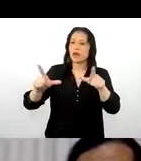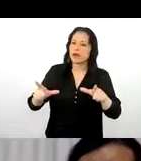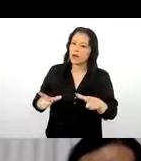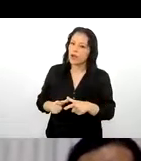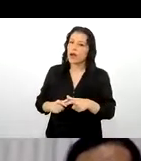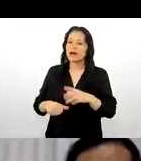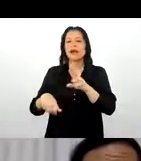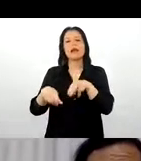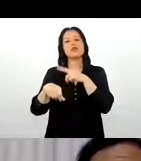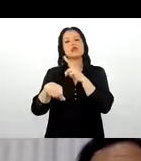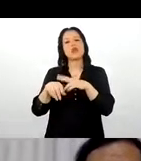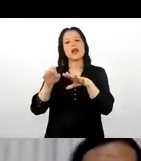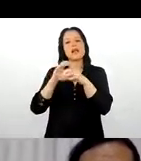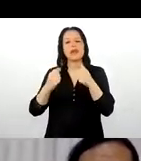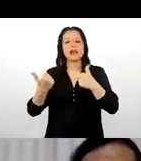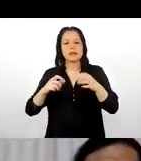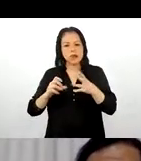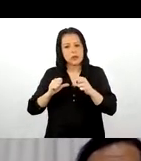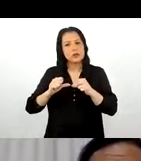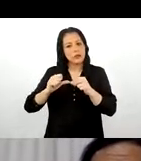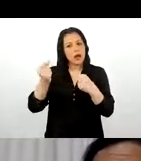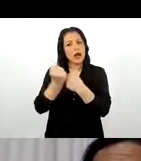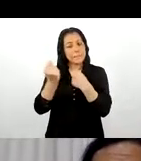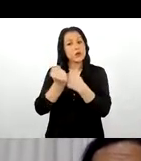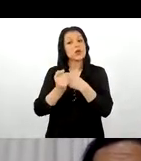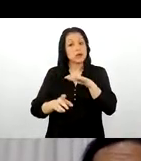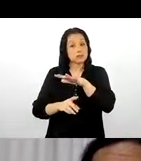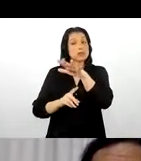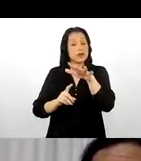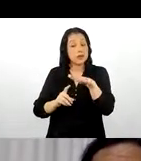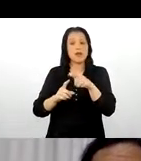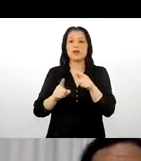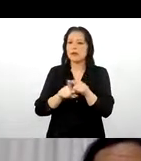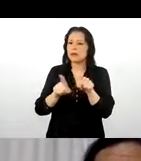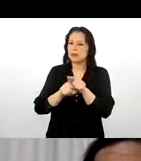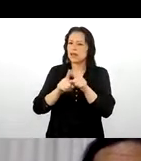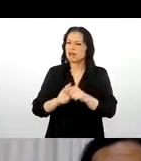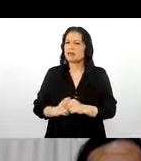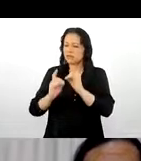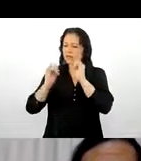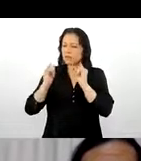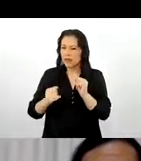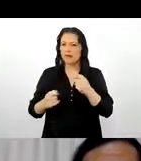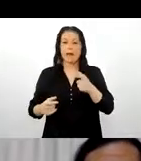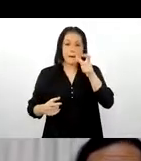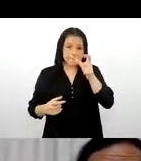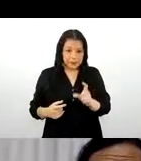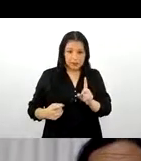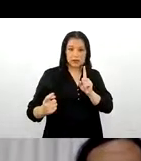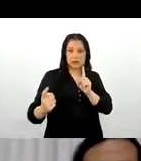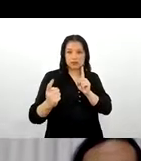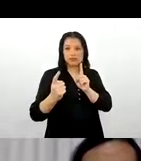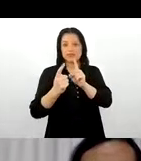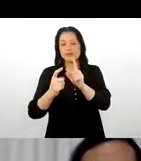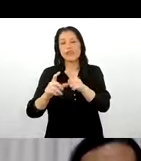natural, actividades sostenibles, actividades que también permitan una personalización que entre el visitante y los